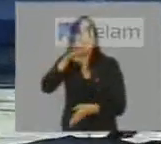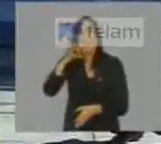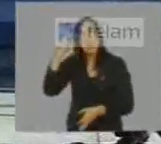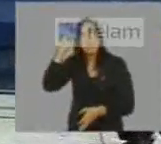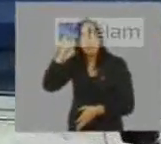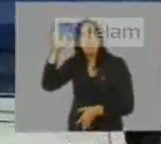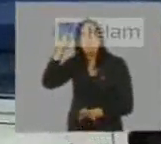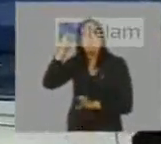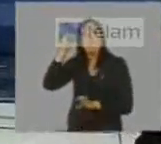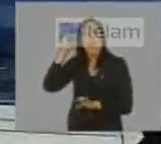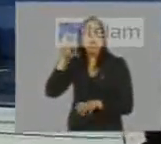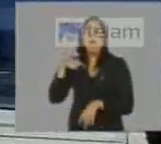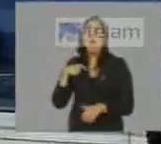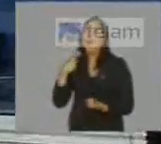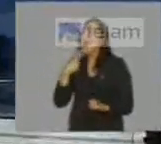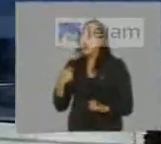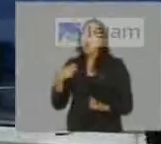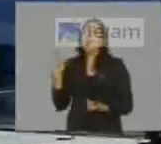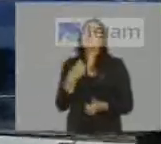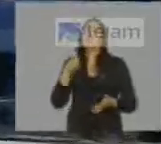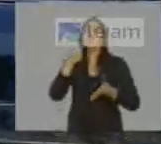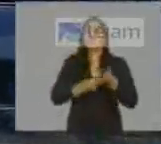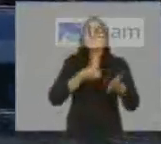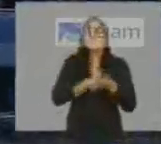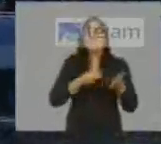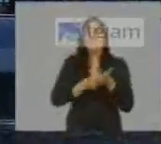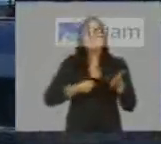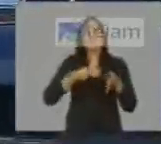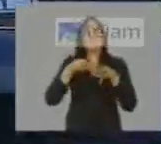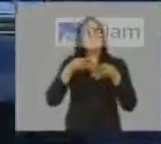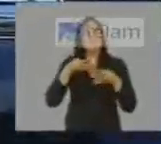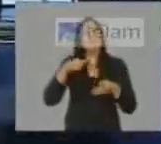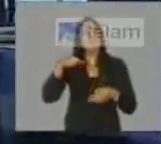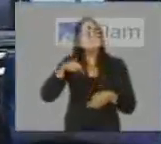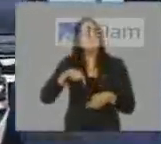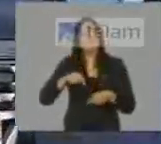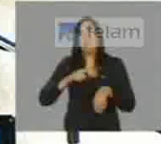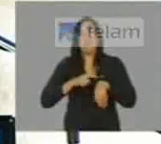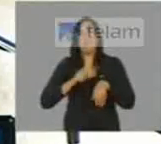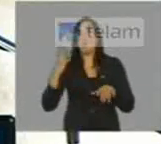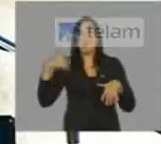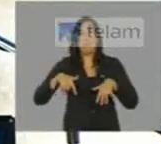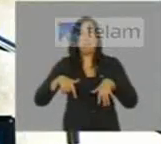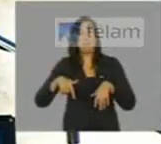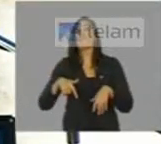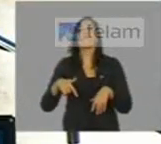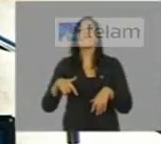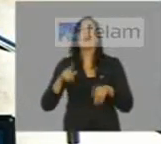las batallas contemporáneas de un mundo también decadente que se está